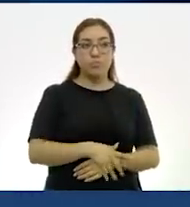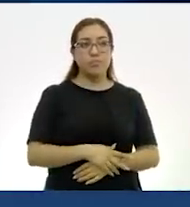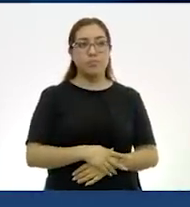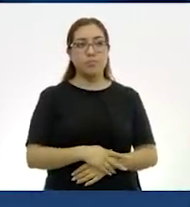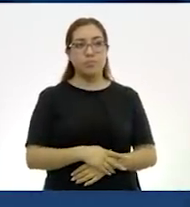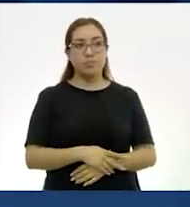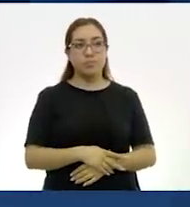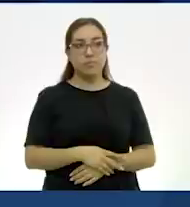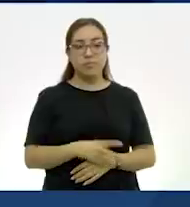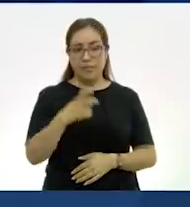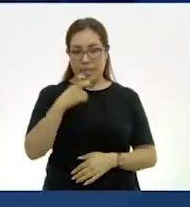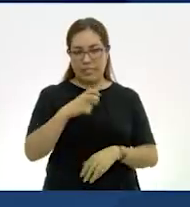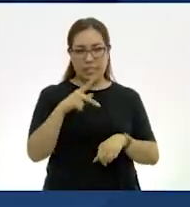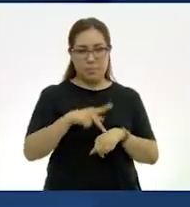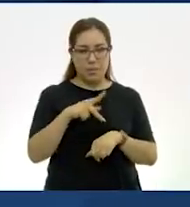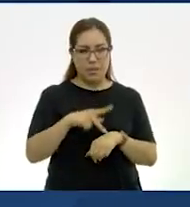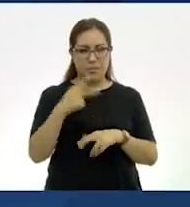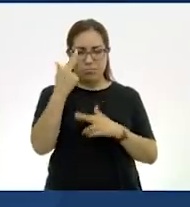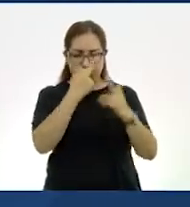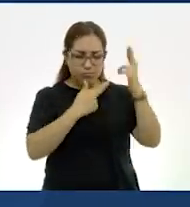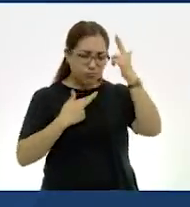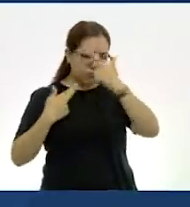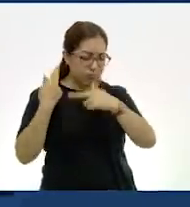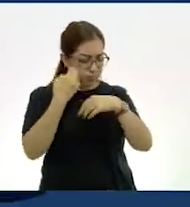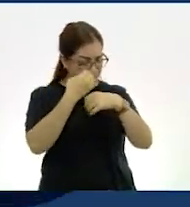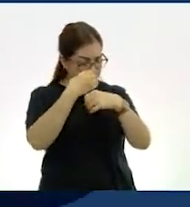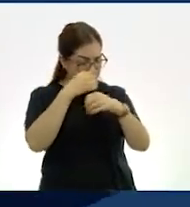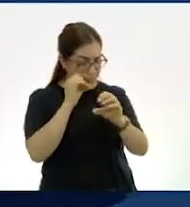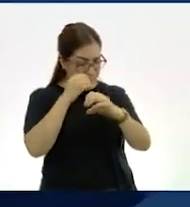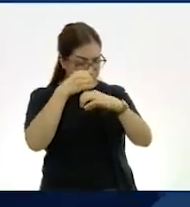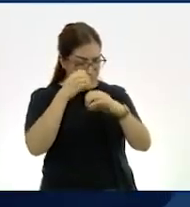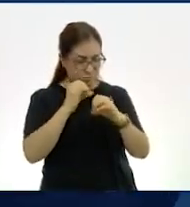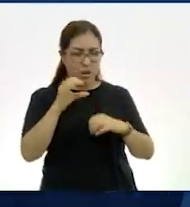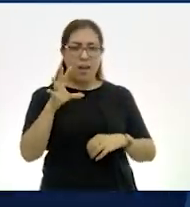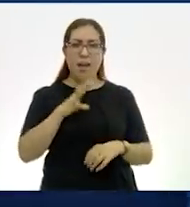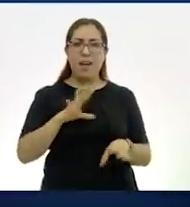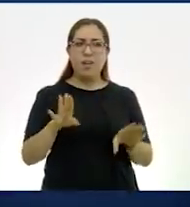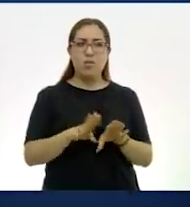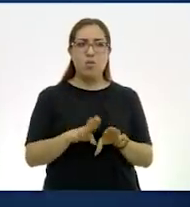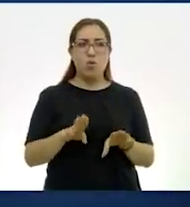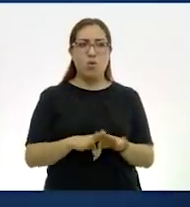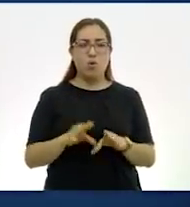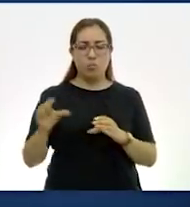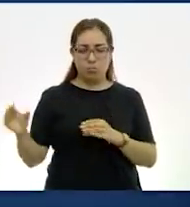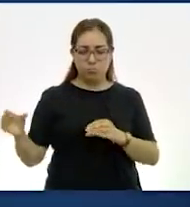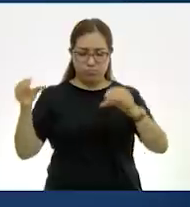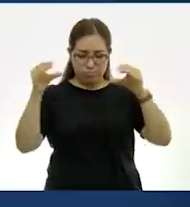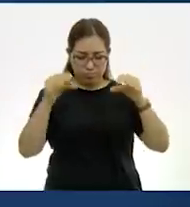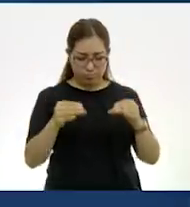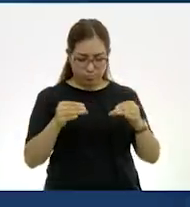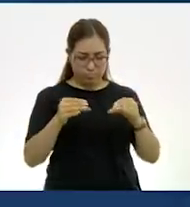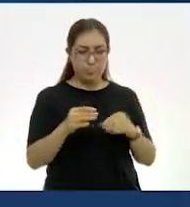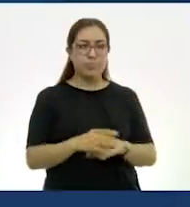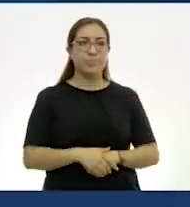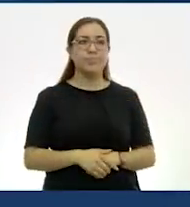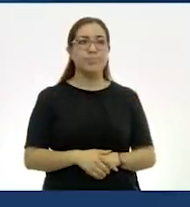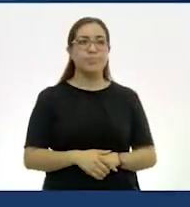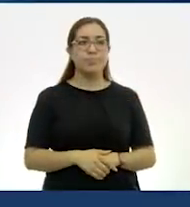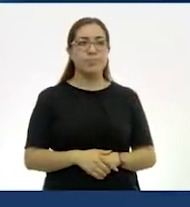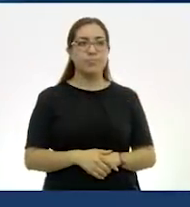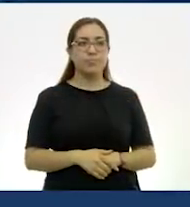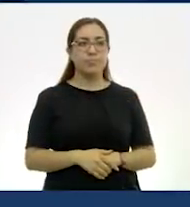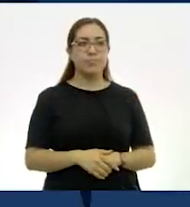de revisión de la colección, detectamos unas piezas que habían llegado por intercambio de la Universidad de Pensilvania. Entre